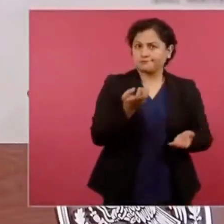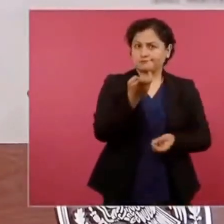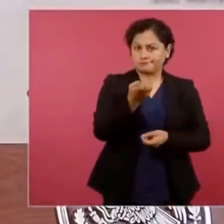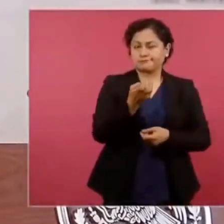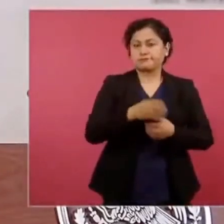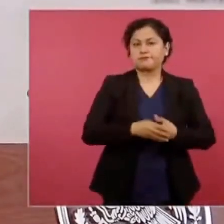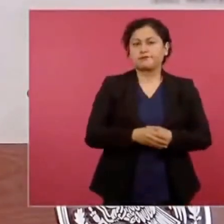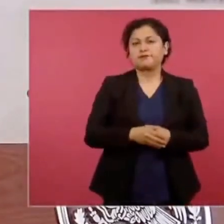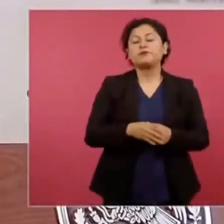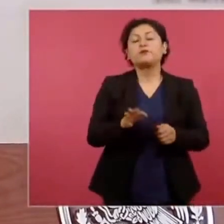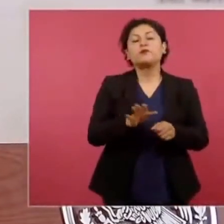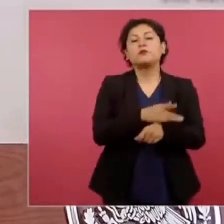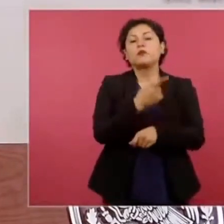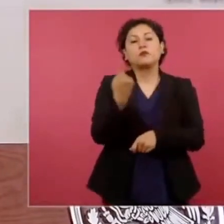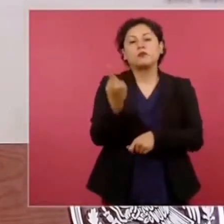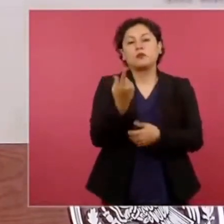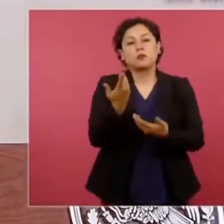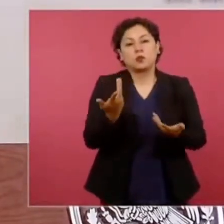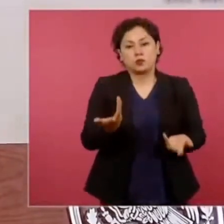se prohíbe